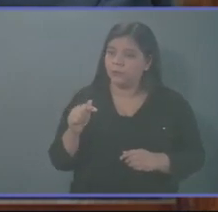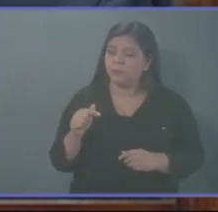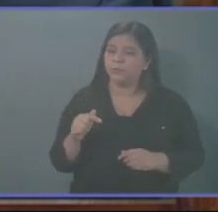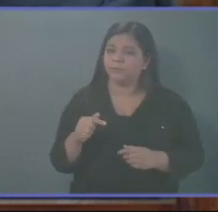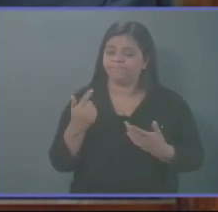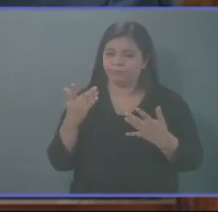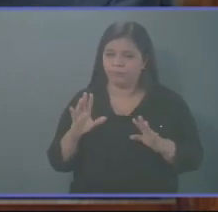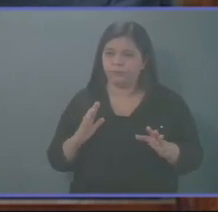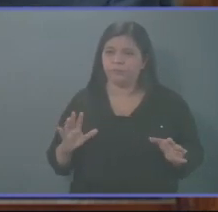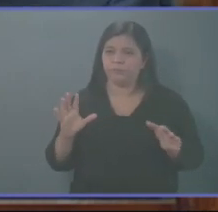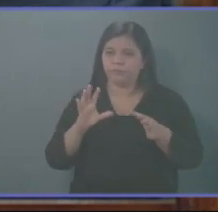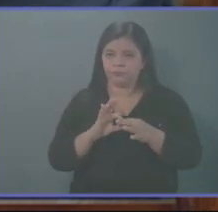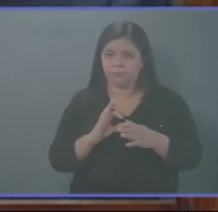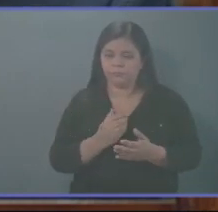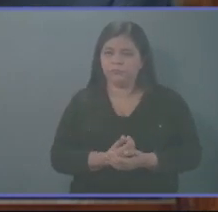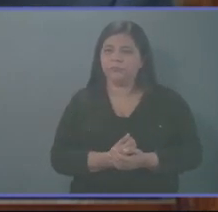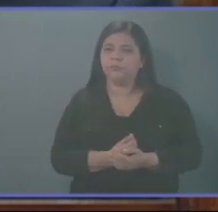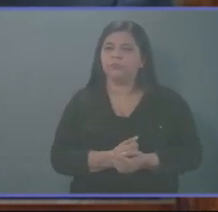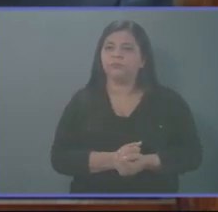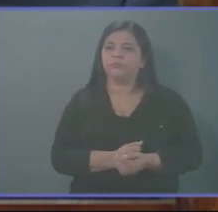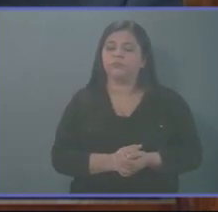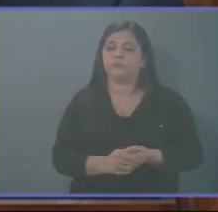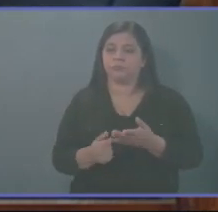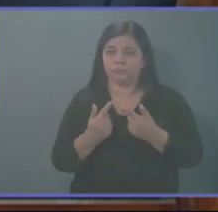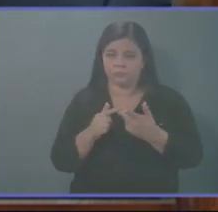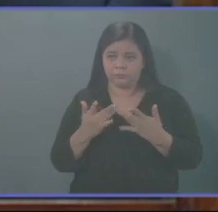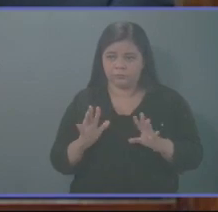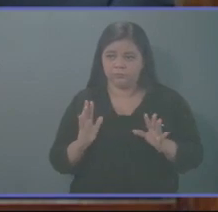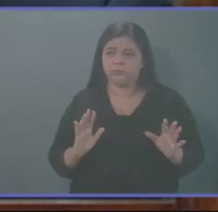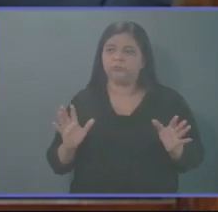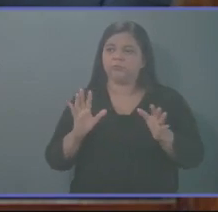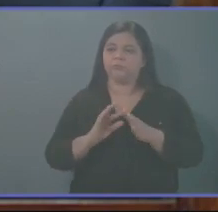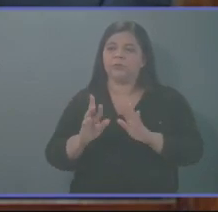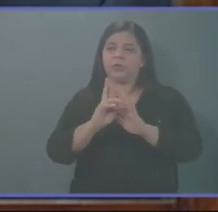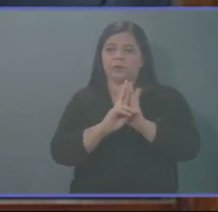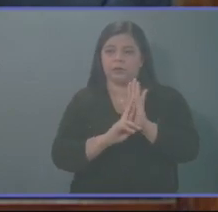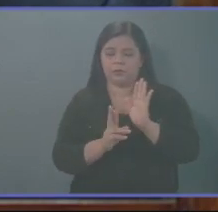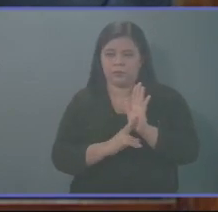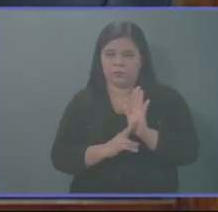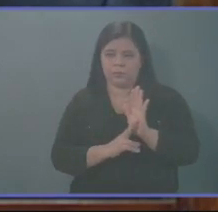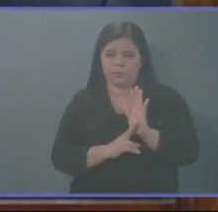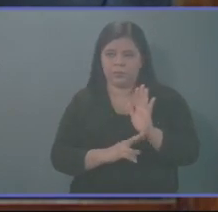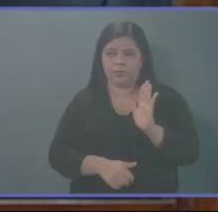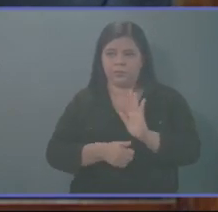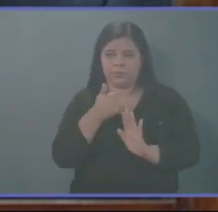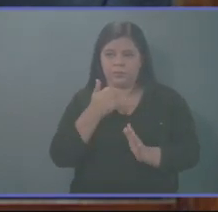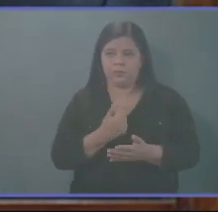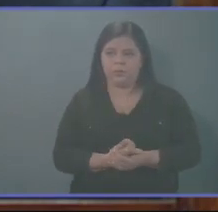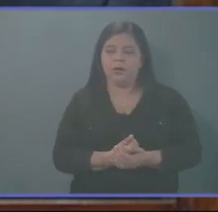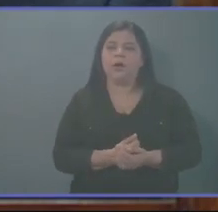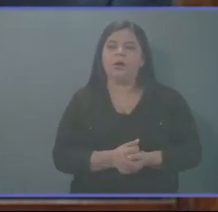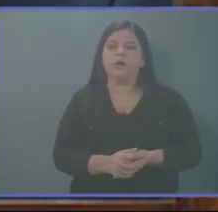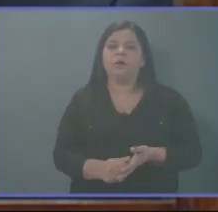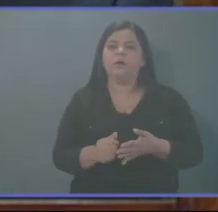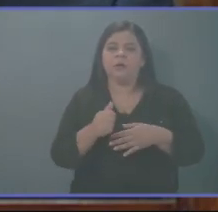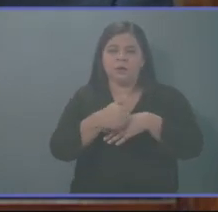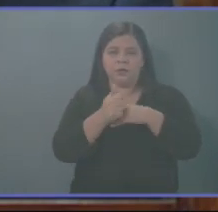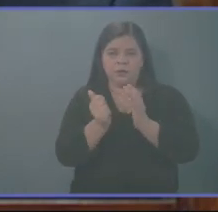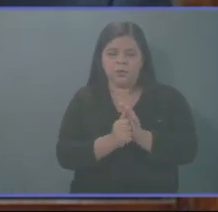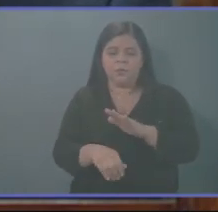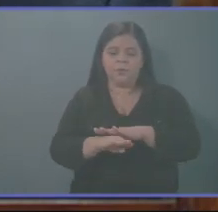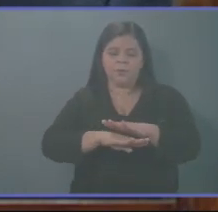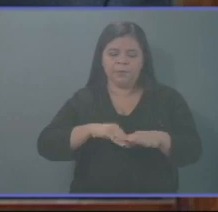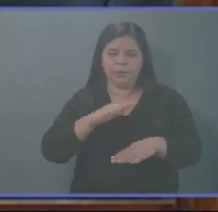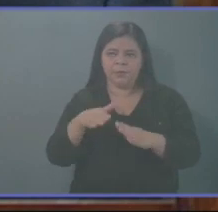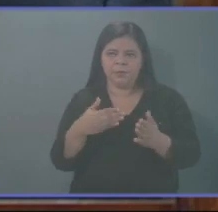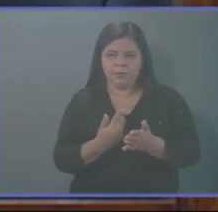lupa del derecho parlamentario que nos atañe y que consta de normas, precedentes y usos que son utilizados por los órganos legislativos como base para